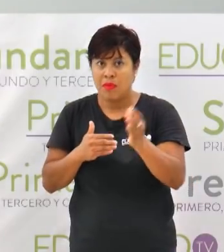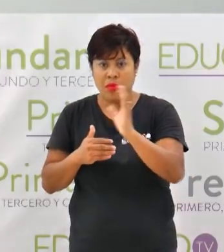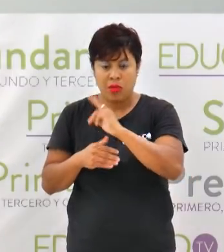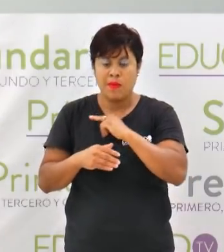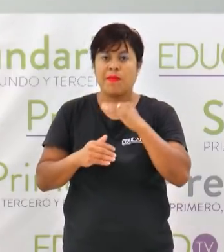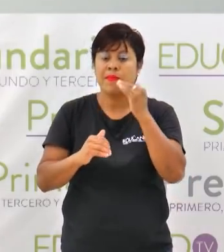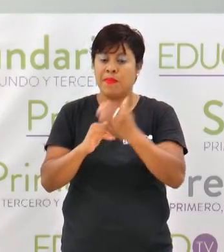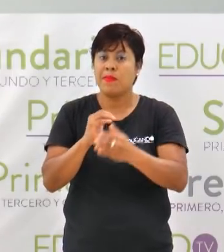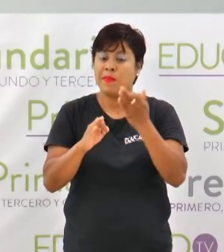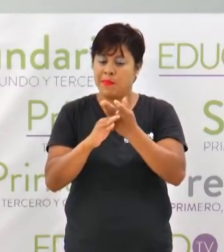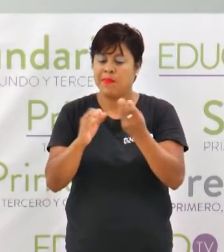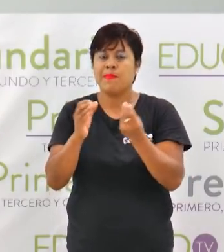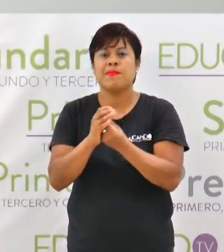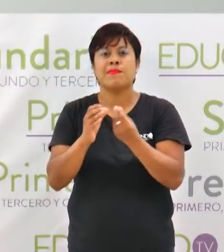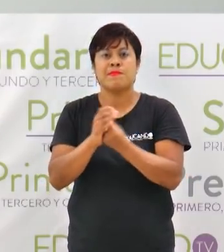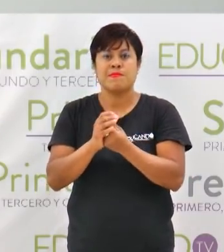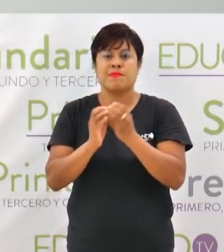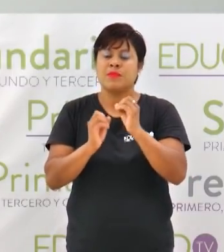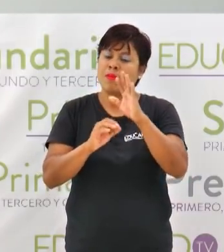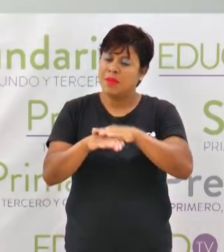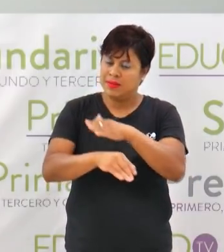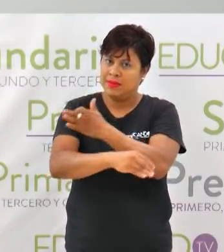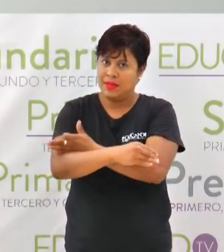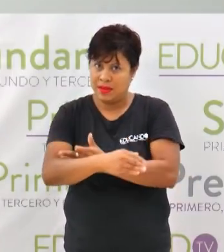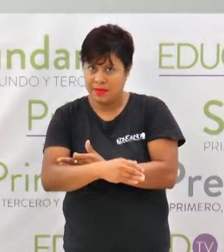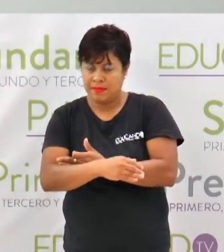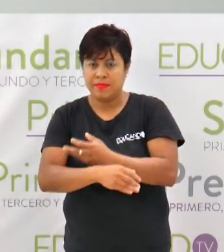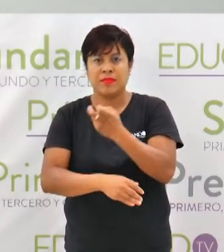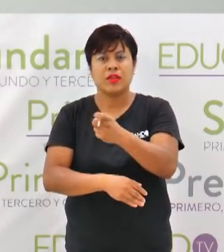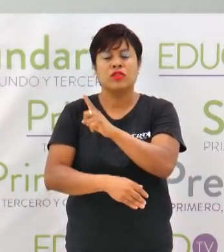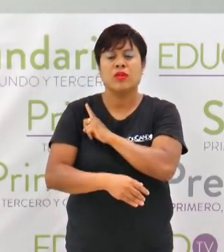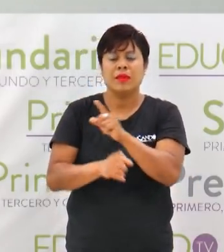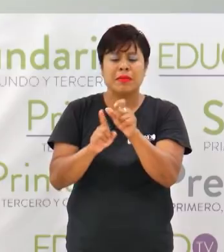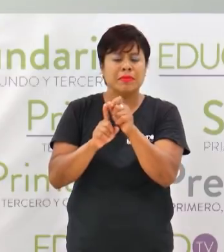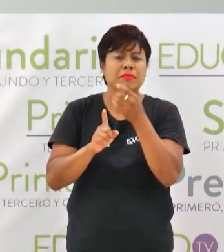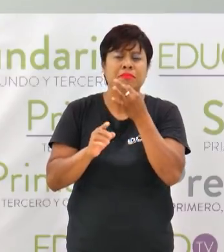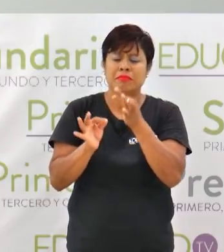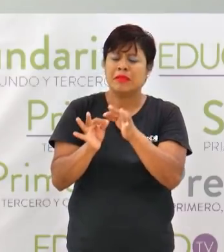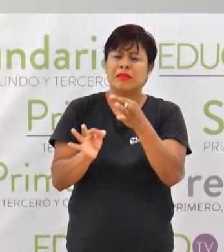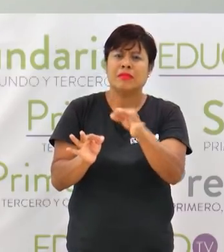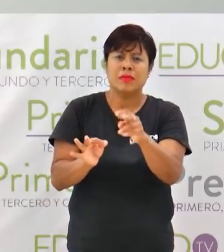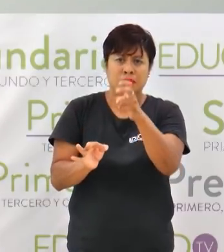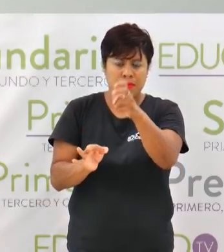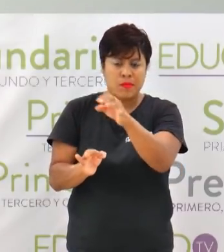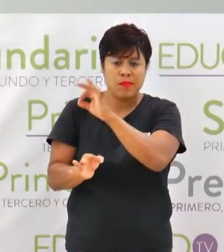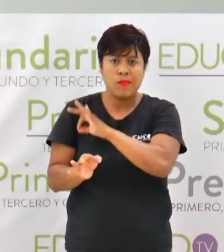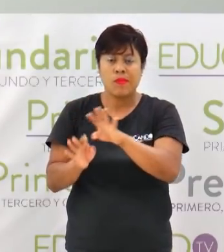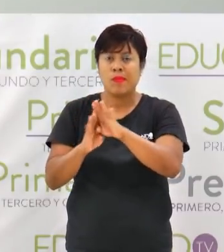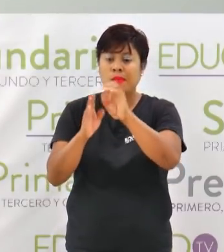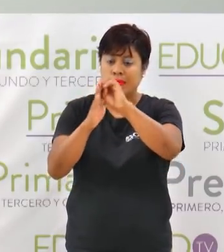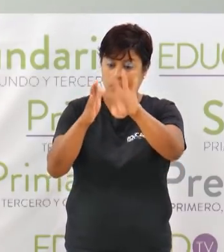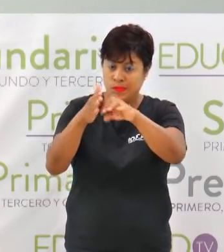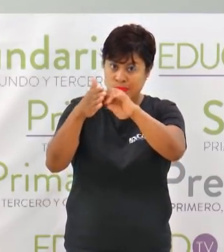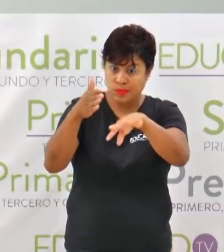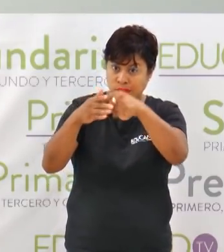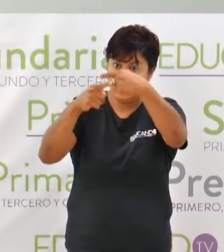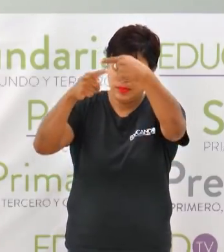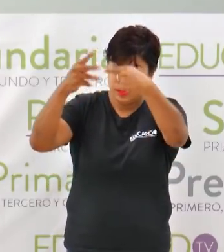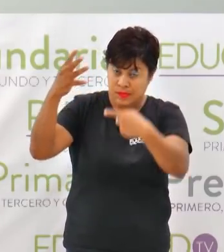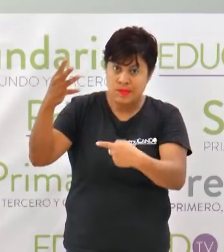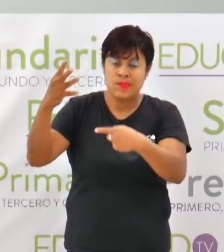hayamos terminado la sesión o más tarde. Es una oración muy sencilla que a raíz de los ejemplos que ya hemos